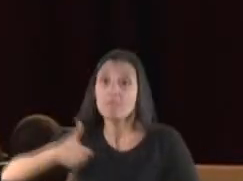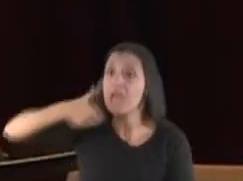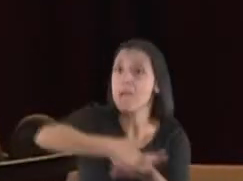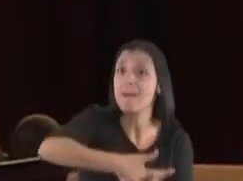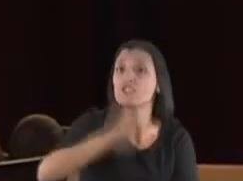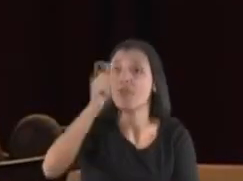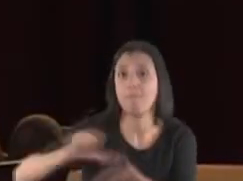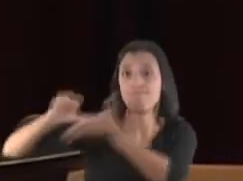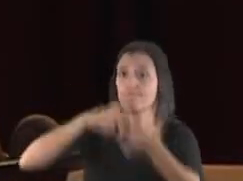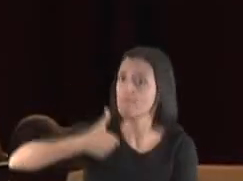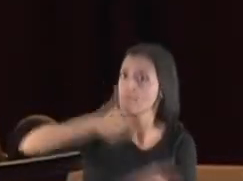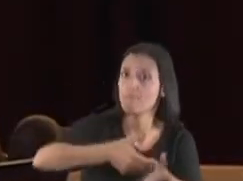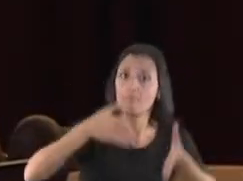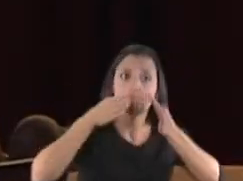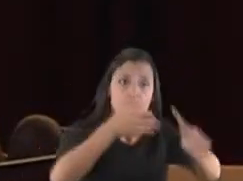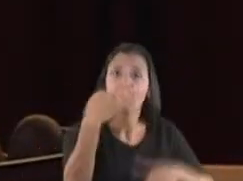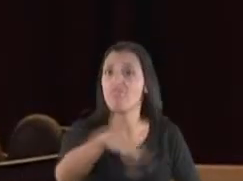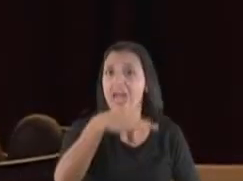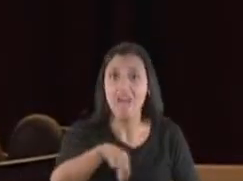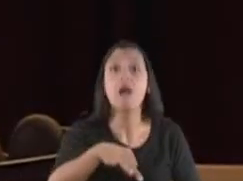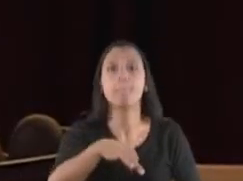estados. De los estados.